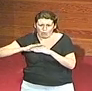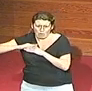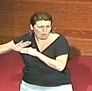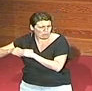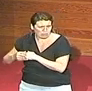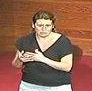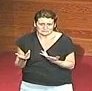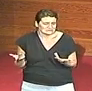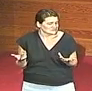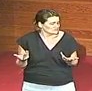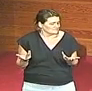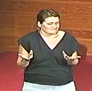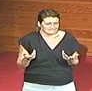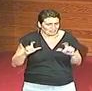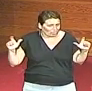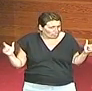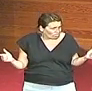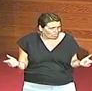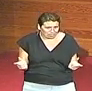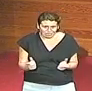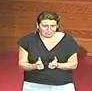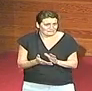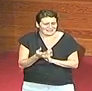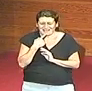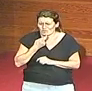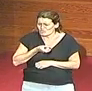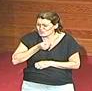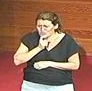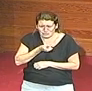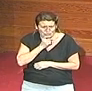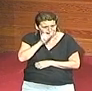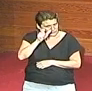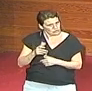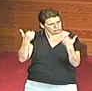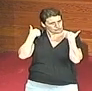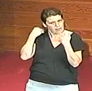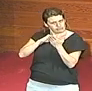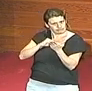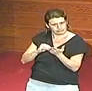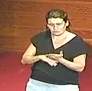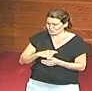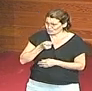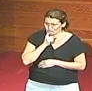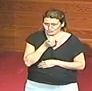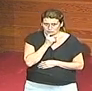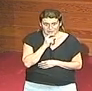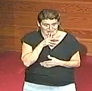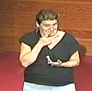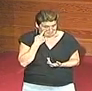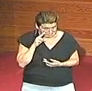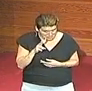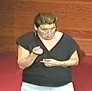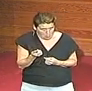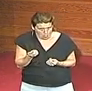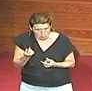adelgazando. Era muy difícil tener ya corresponsalías. Y poco a poco fuimos viendo la decadencia en todos